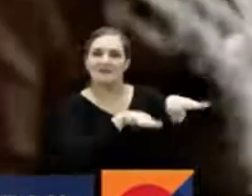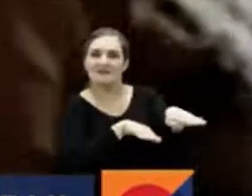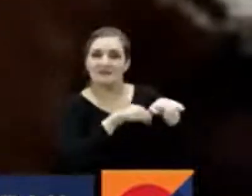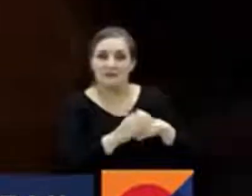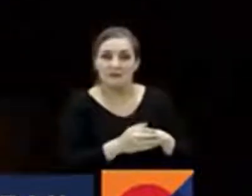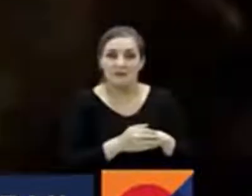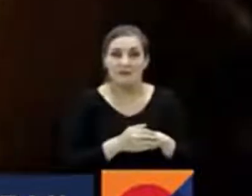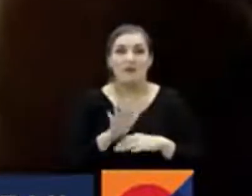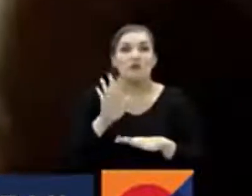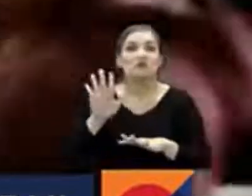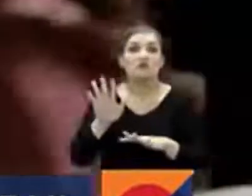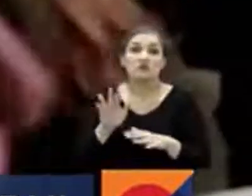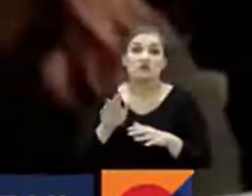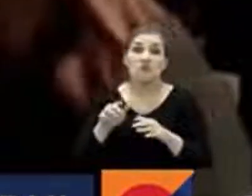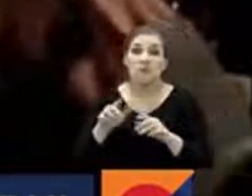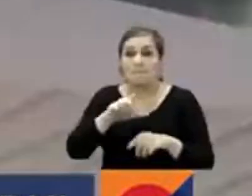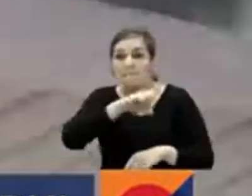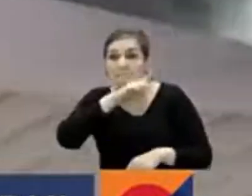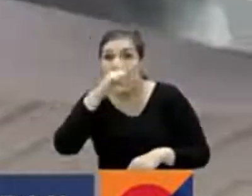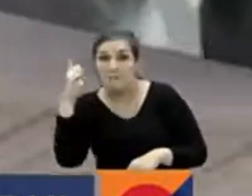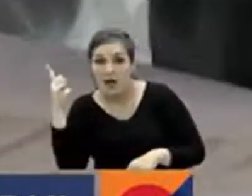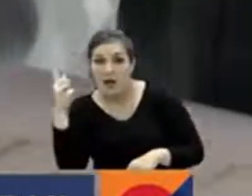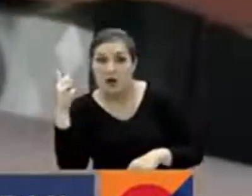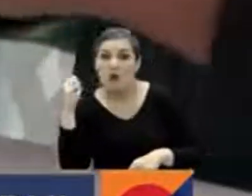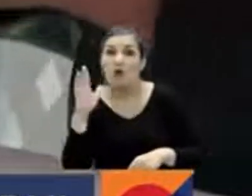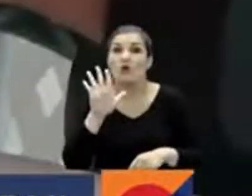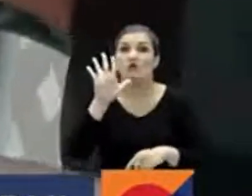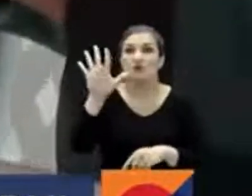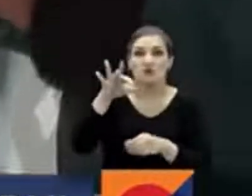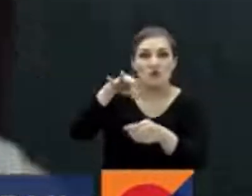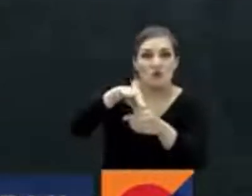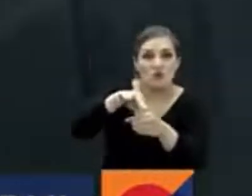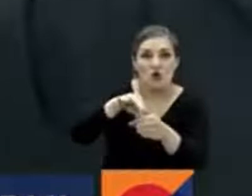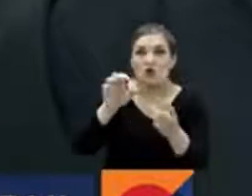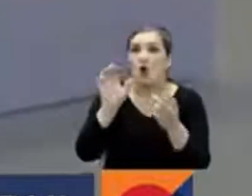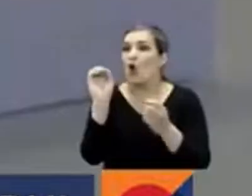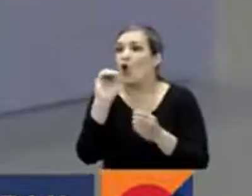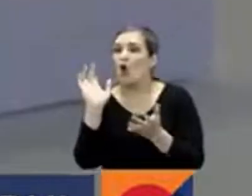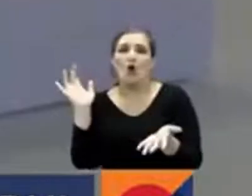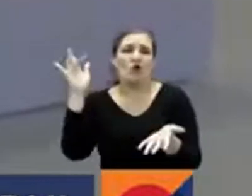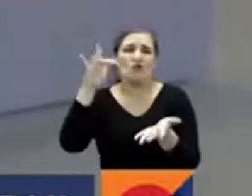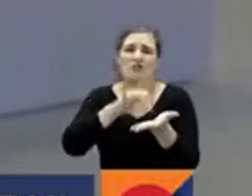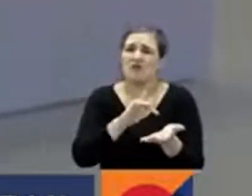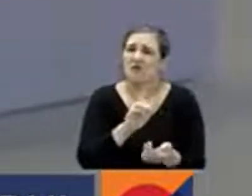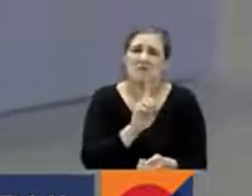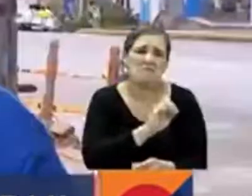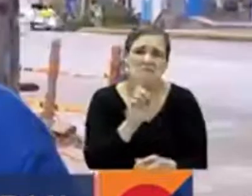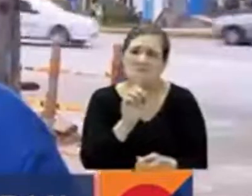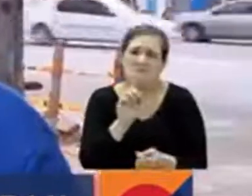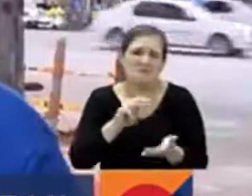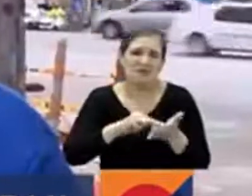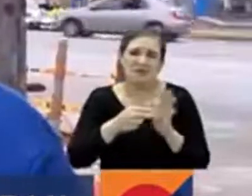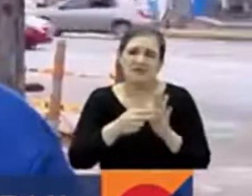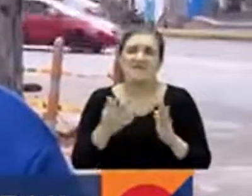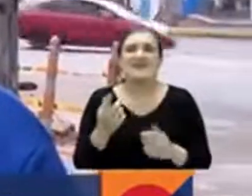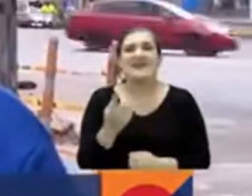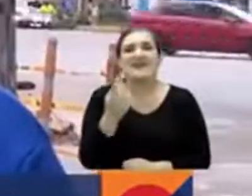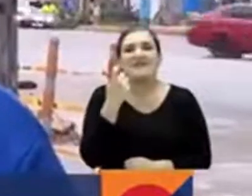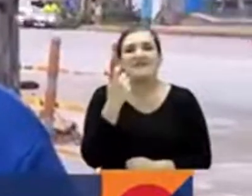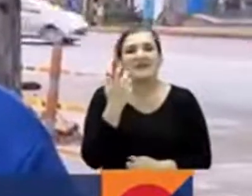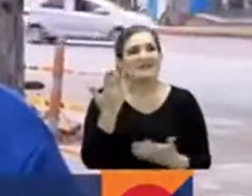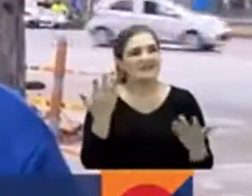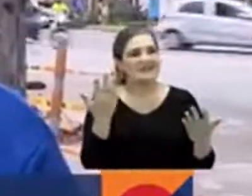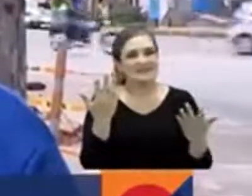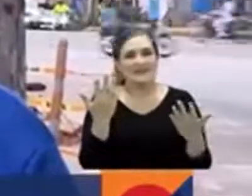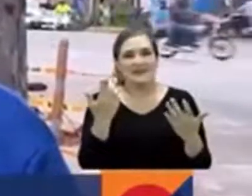ni el voto en blanco ni ausentarse de los medios y las calles tuvo que ver en los resultados desfavorables. Hizo falta como mucha motivación